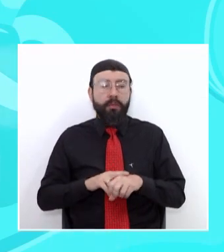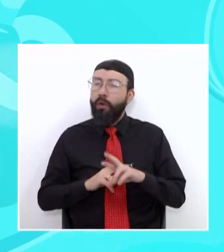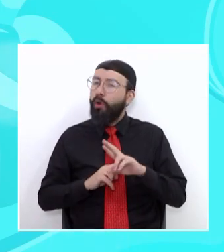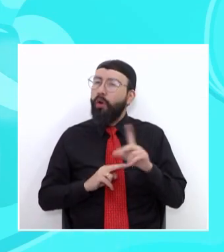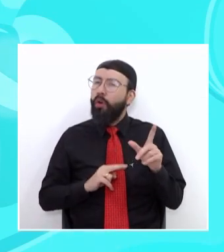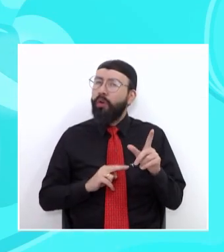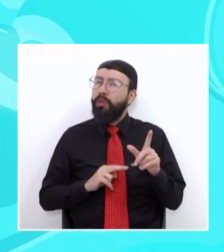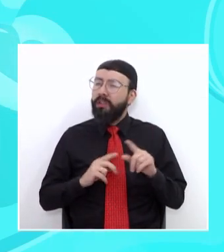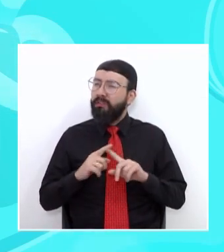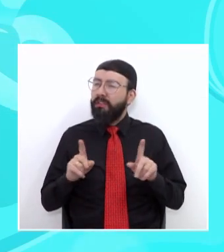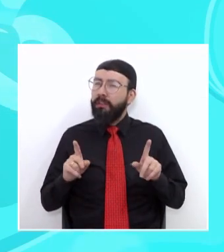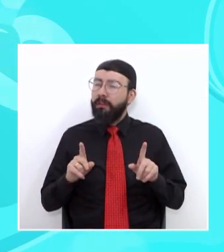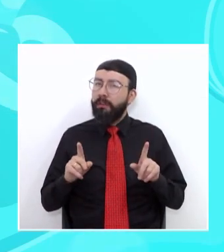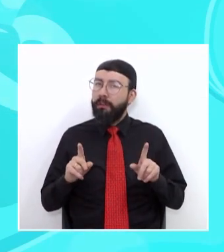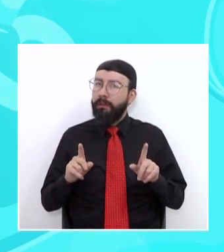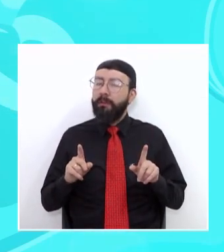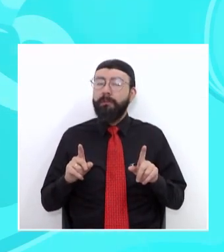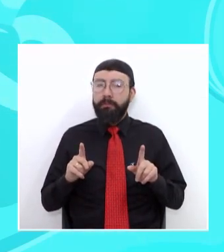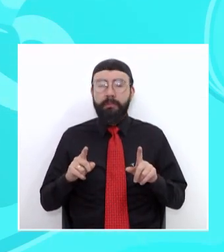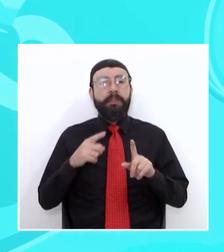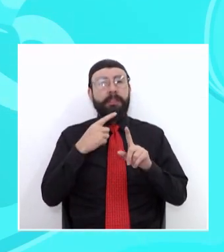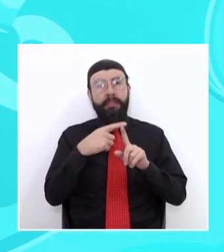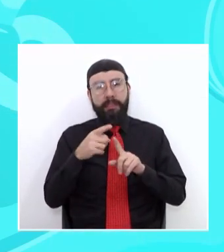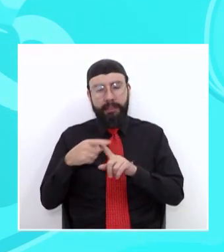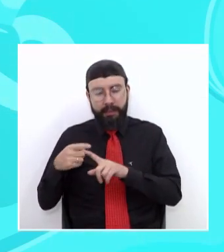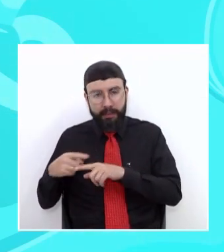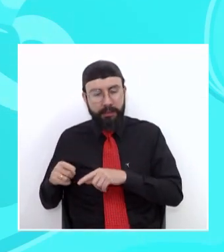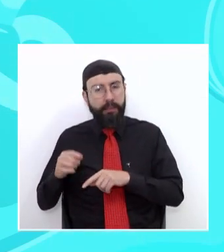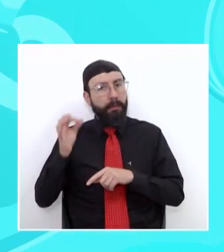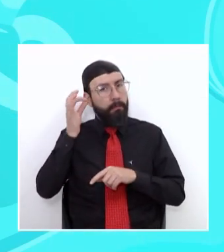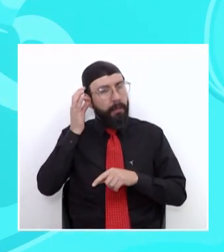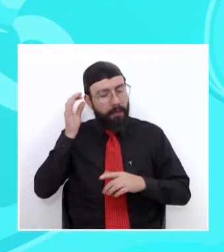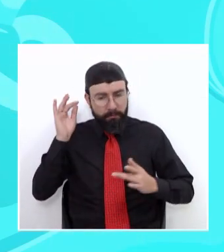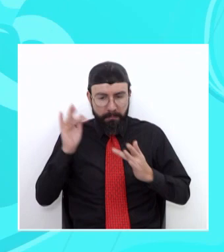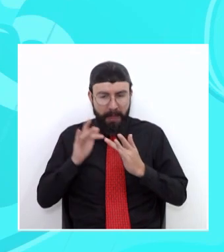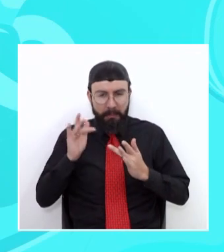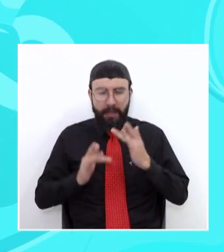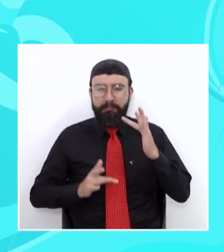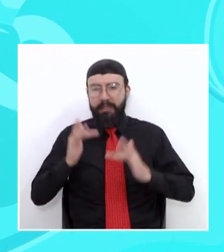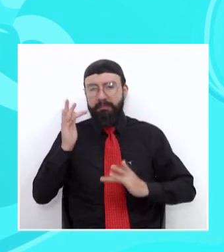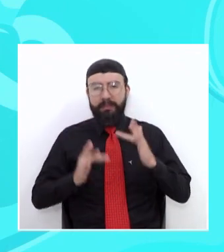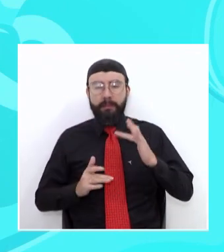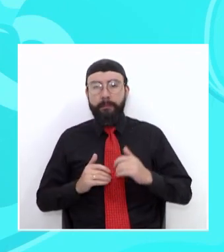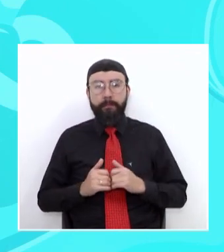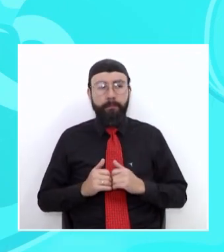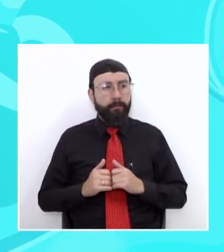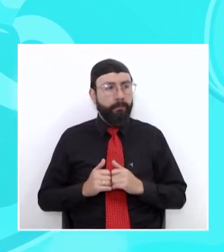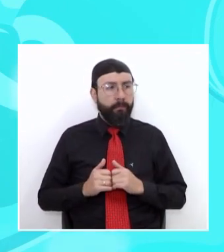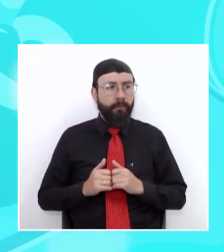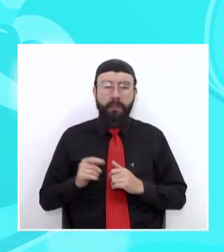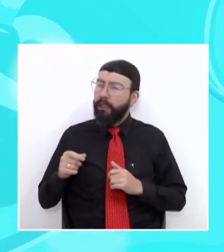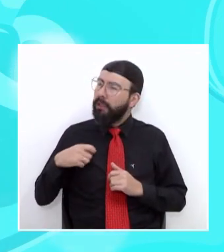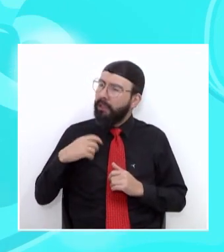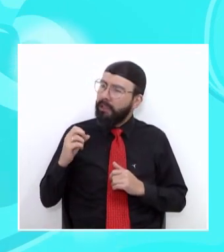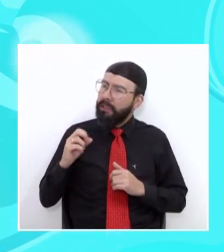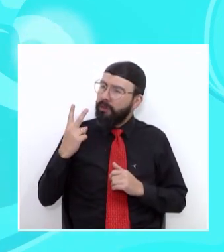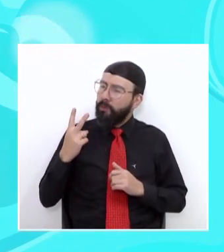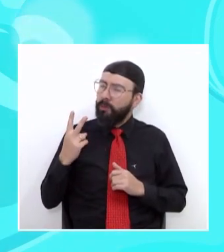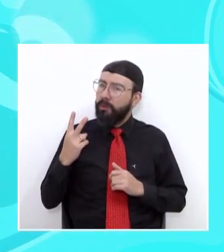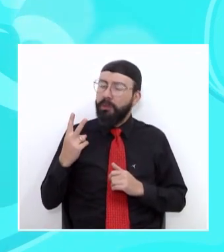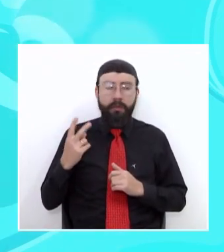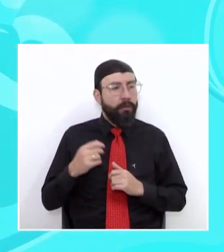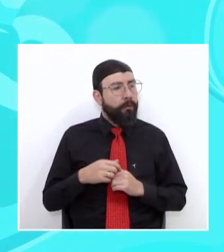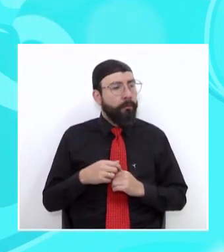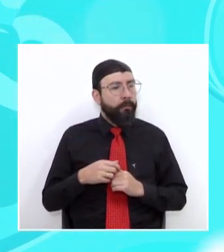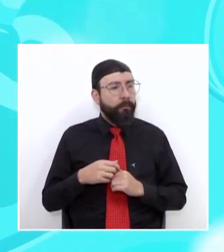ya es... los demás ya nos están haciendo campos interferentes. Porque aquí tiene un segundo. Este